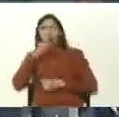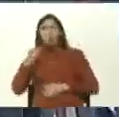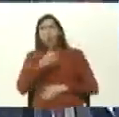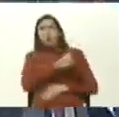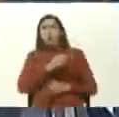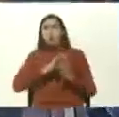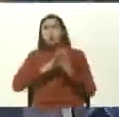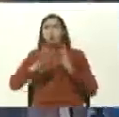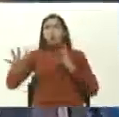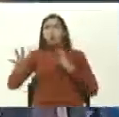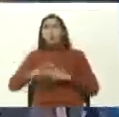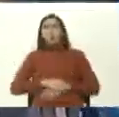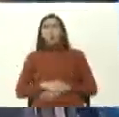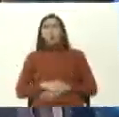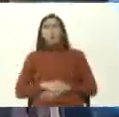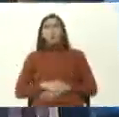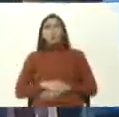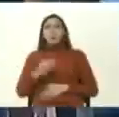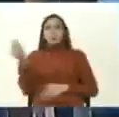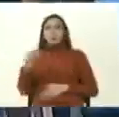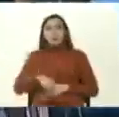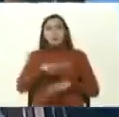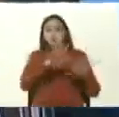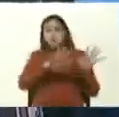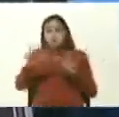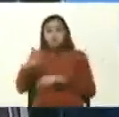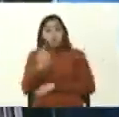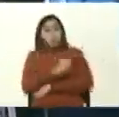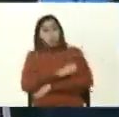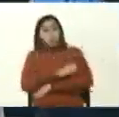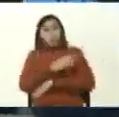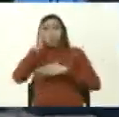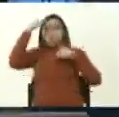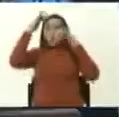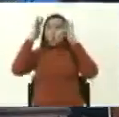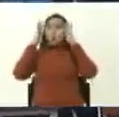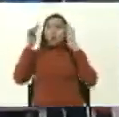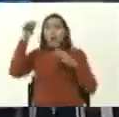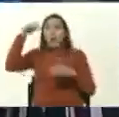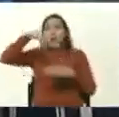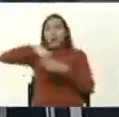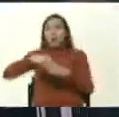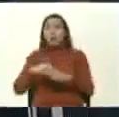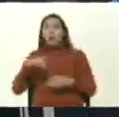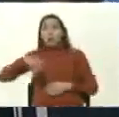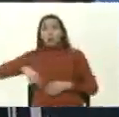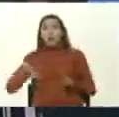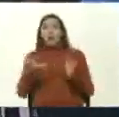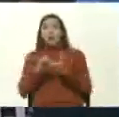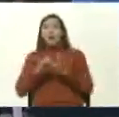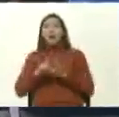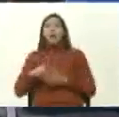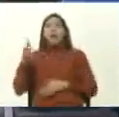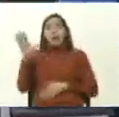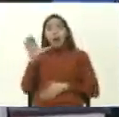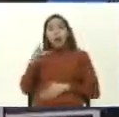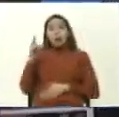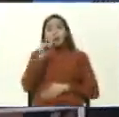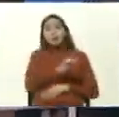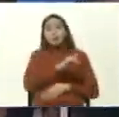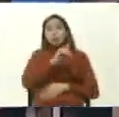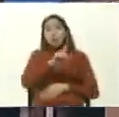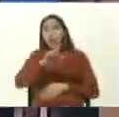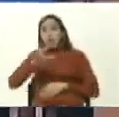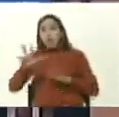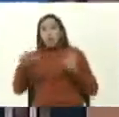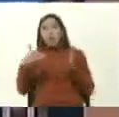Aquí tenemos varios, más de 10 puntos de vacunación en este centro, en Caracas. Son 113.000